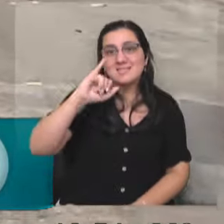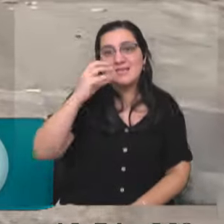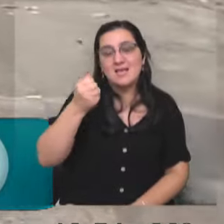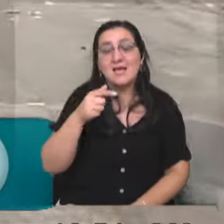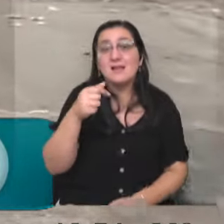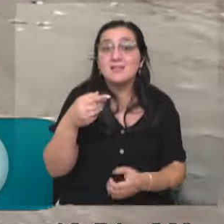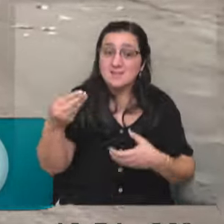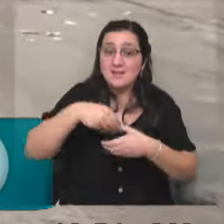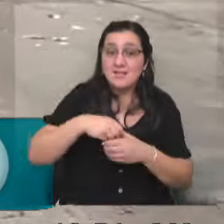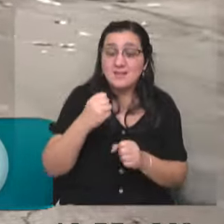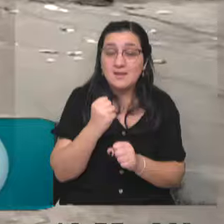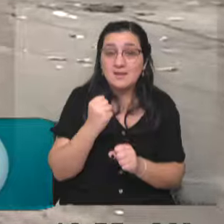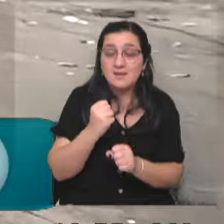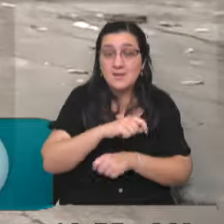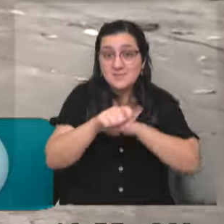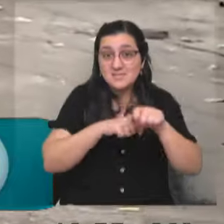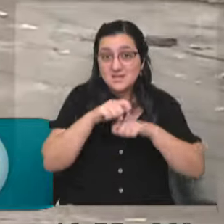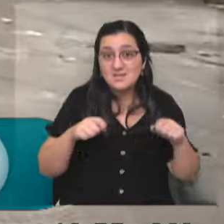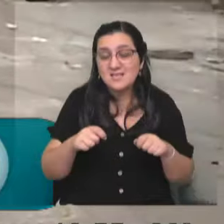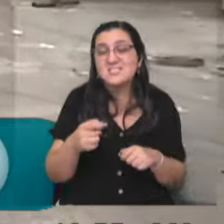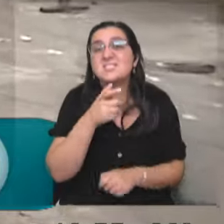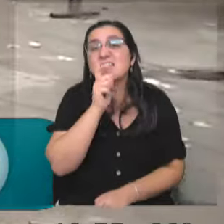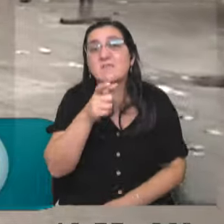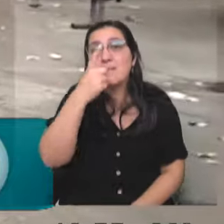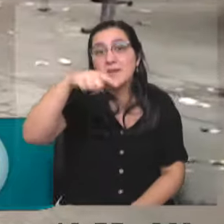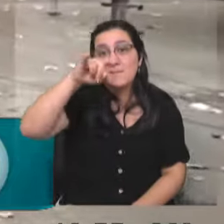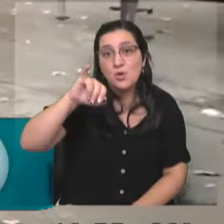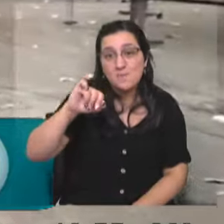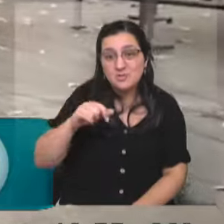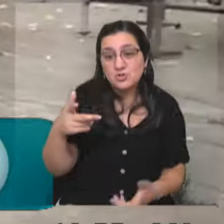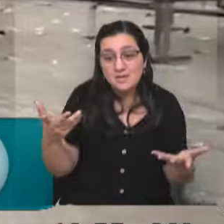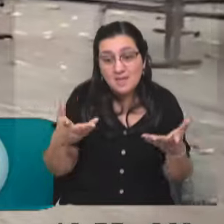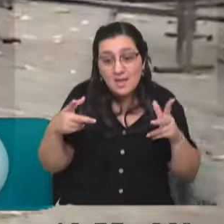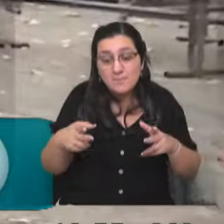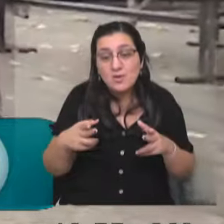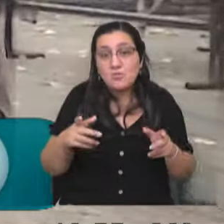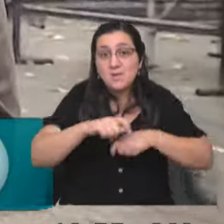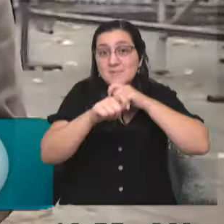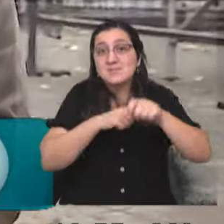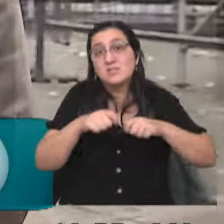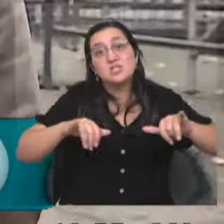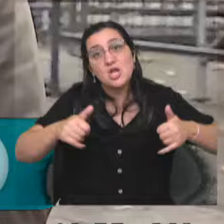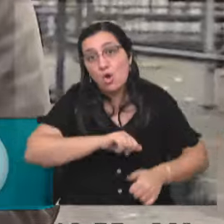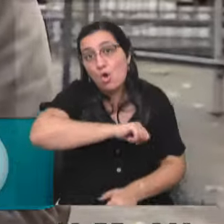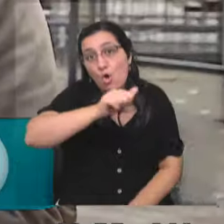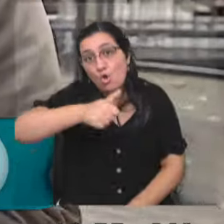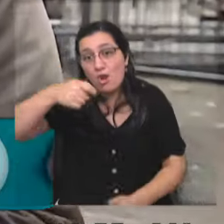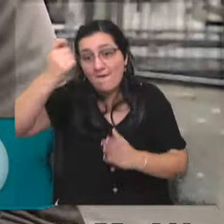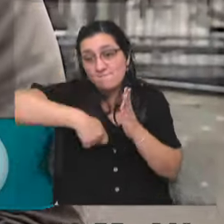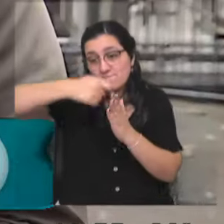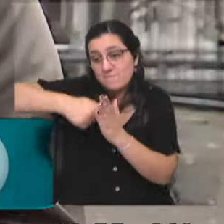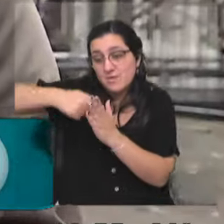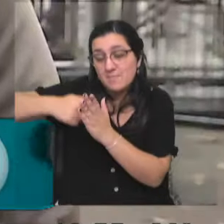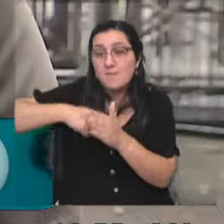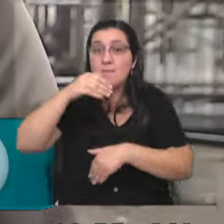Sergio, primero que nada, bueno, ¿qué significa este 1 de mayo en esta época donde el PIT-CNT, bueno, ya logró las firmas de